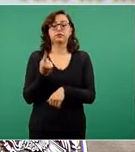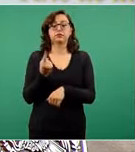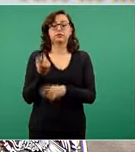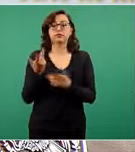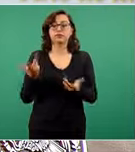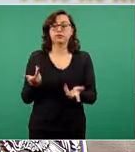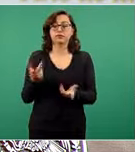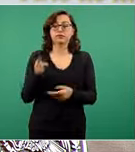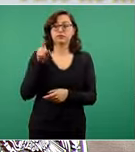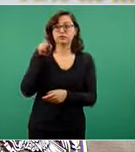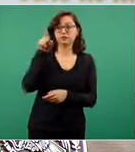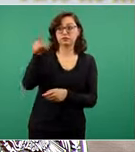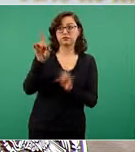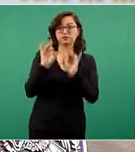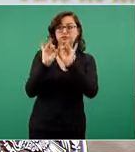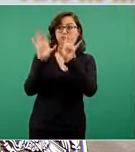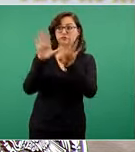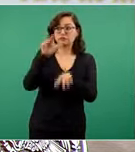acusaciones